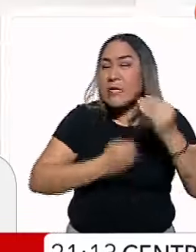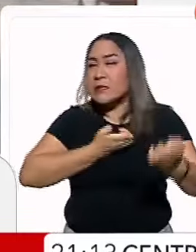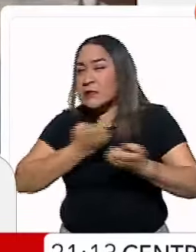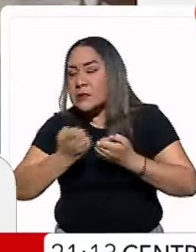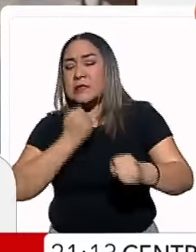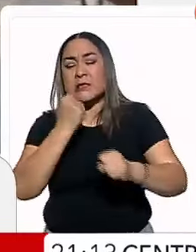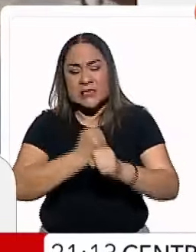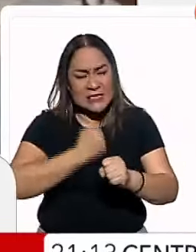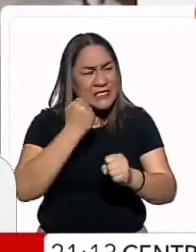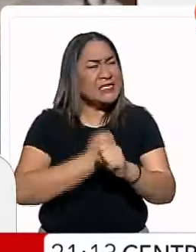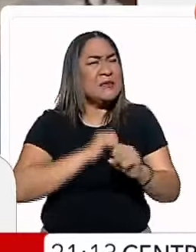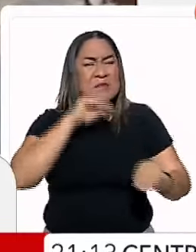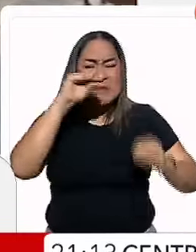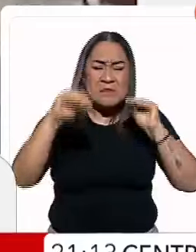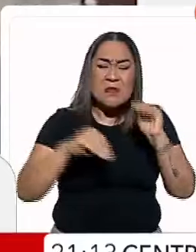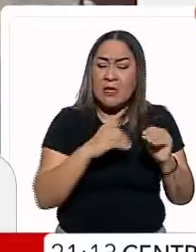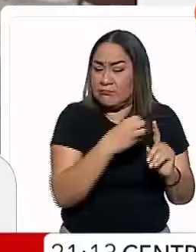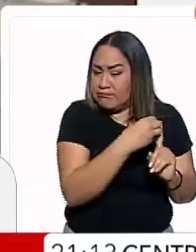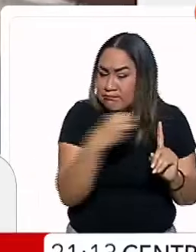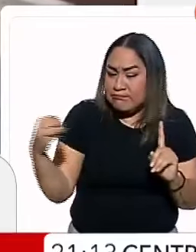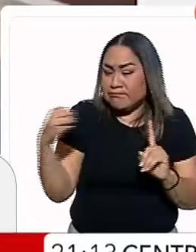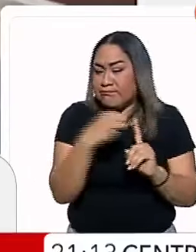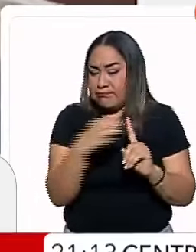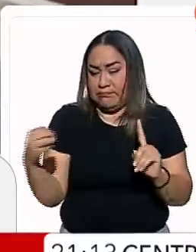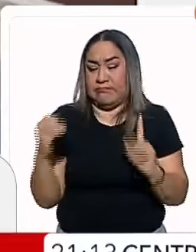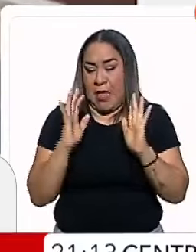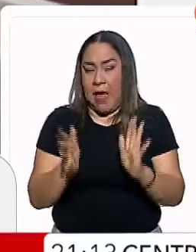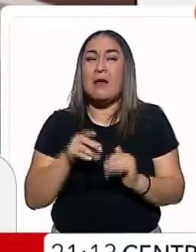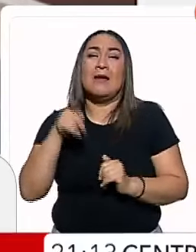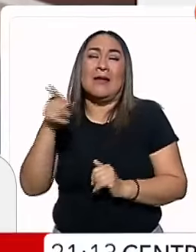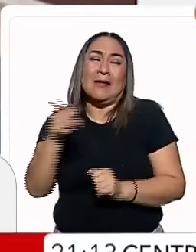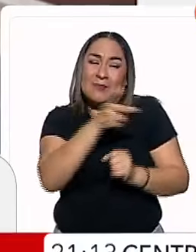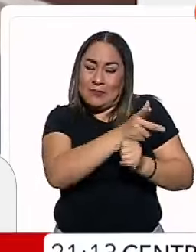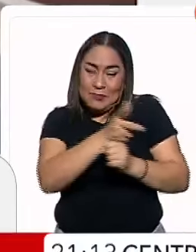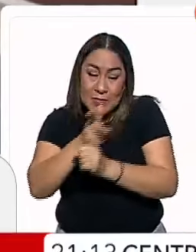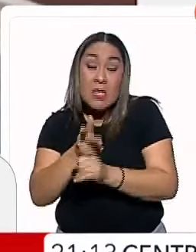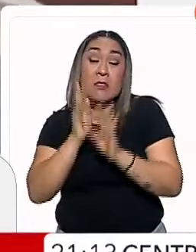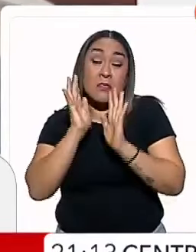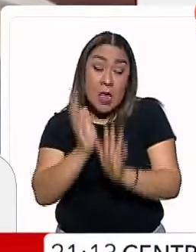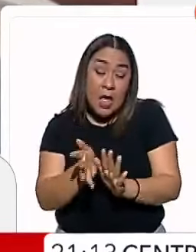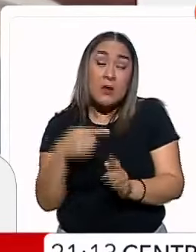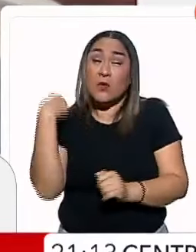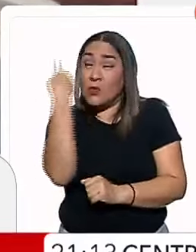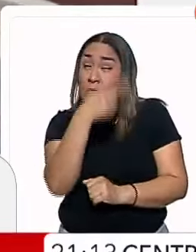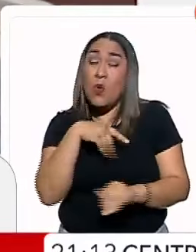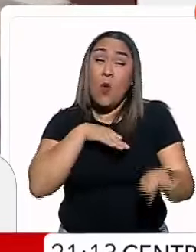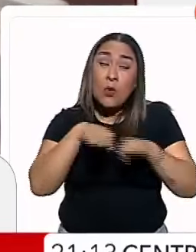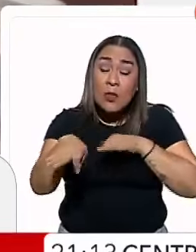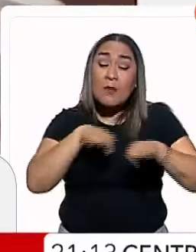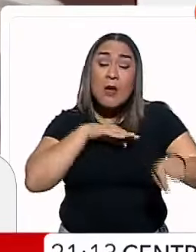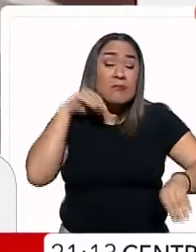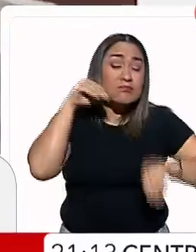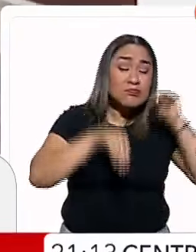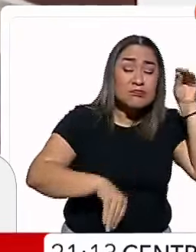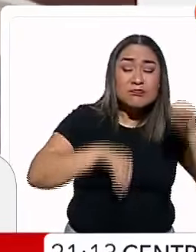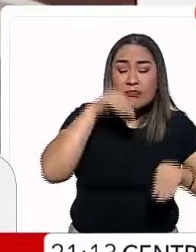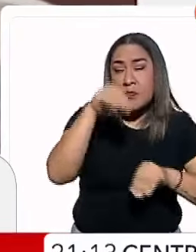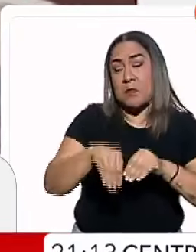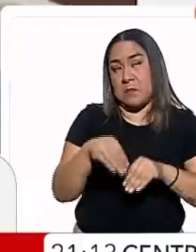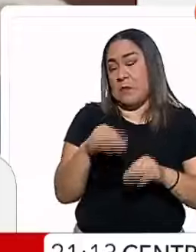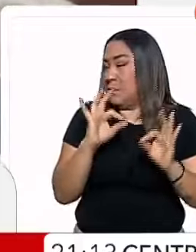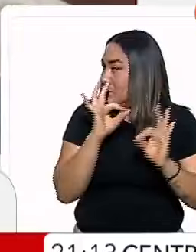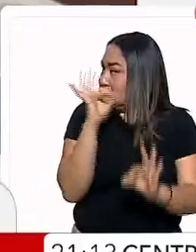probando, coordinación con la casa profesora. Hemos estado trabajando muchísimas horas para que todo